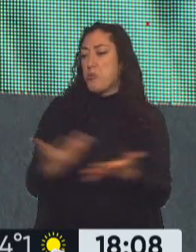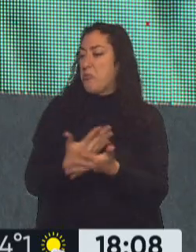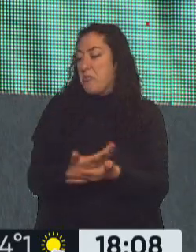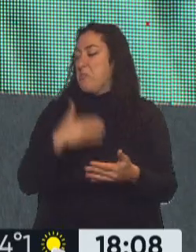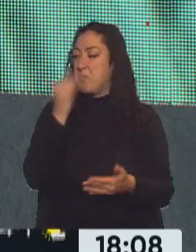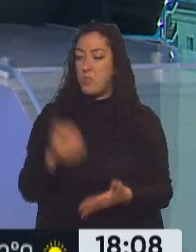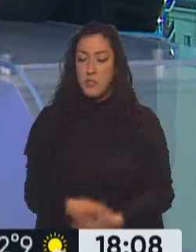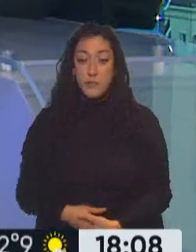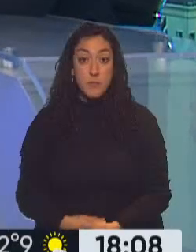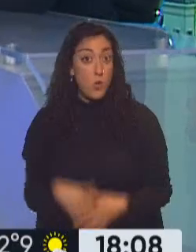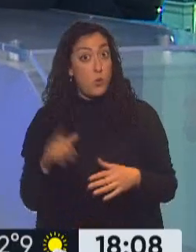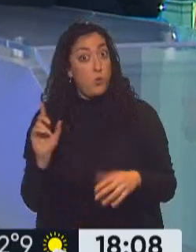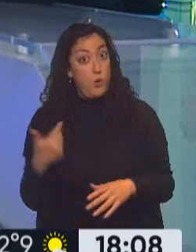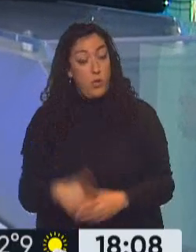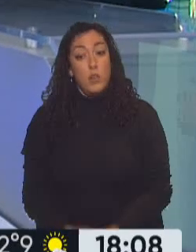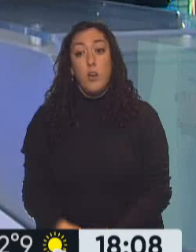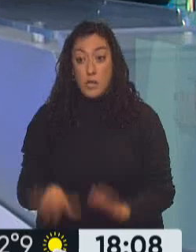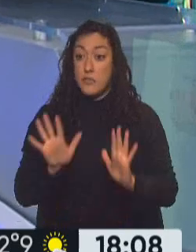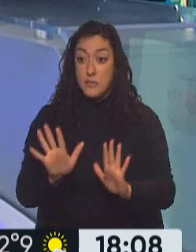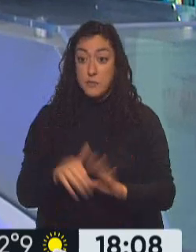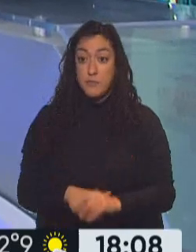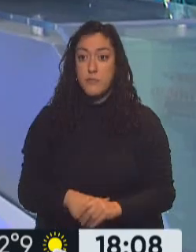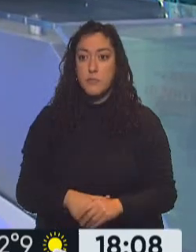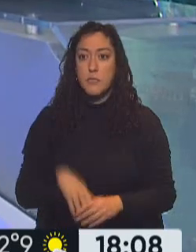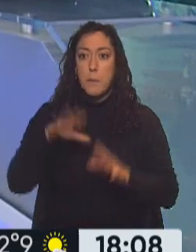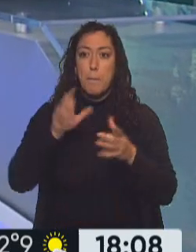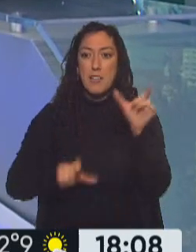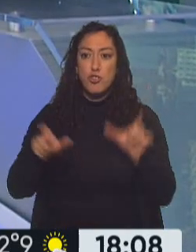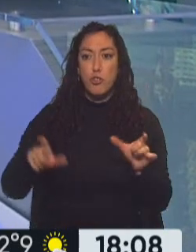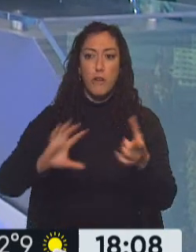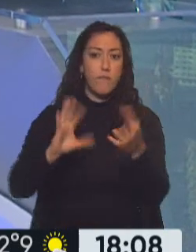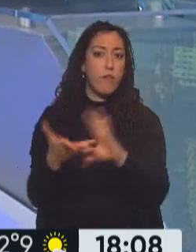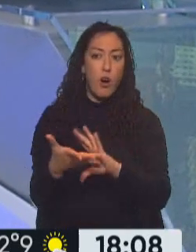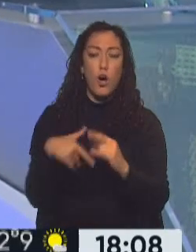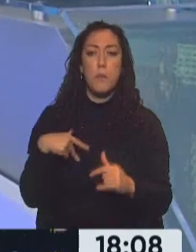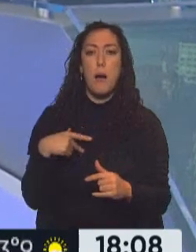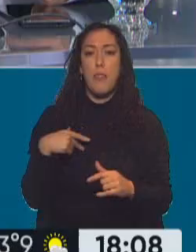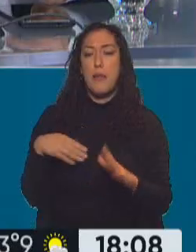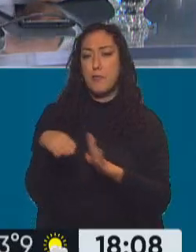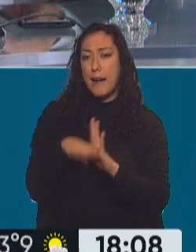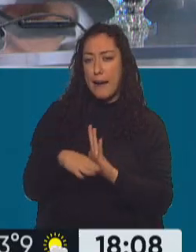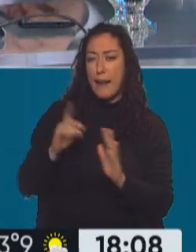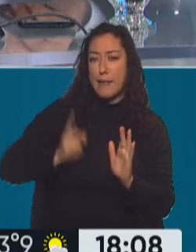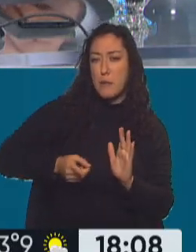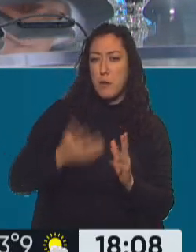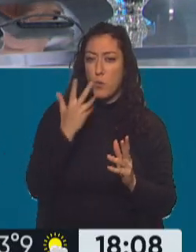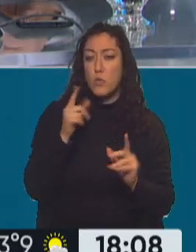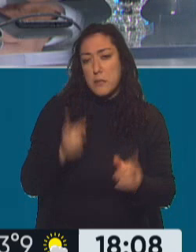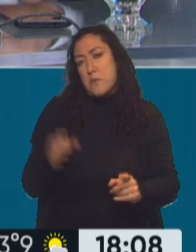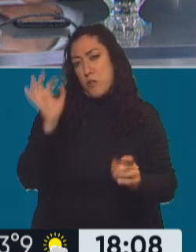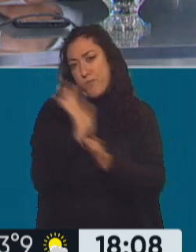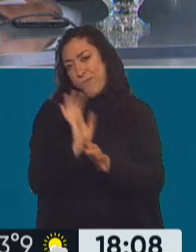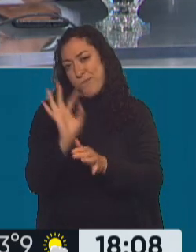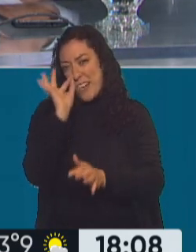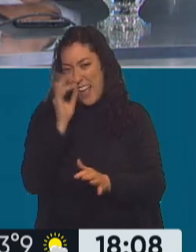Qué bárbaro. Así son, y hay quienes convalidan ese tipo de, sí, claro, de régimen. Son una pobre rata también, ¿eh?